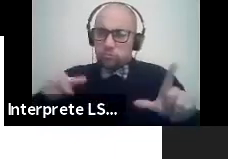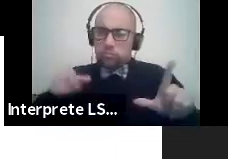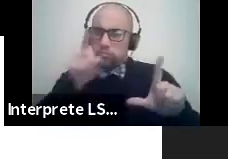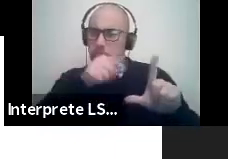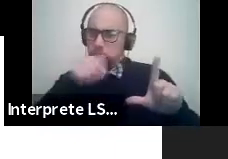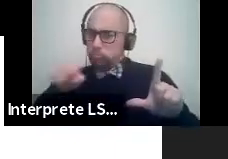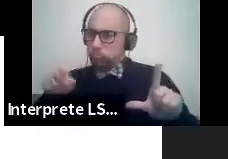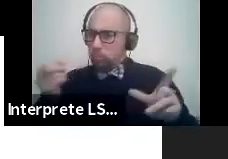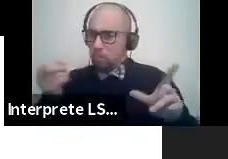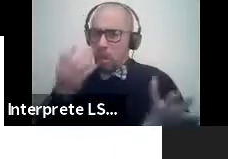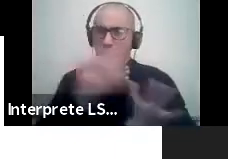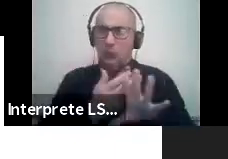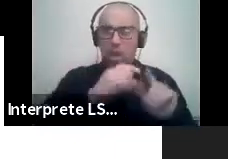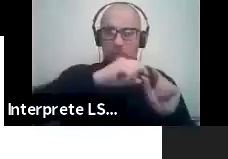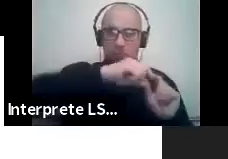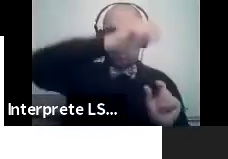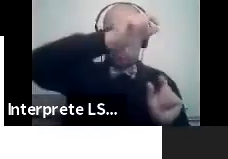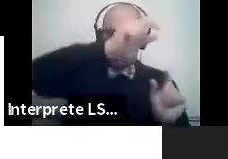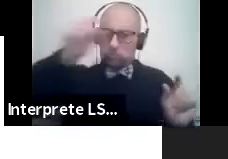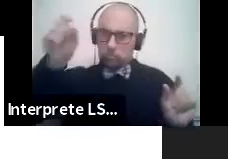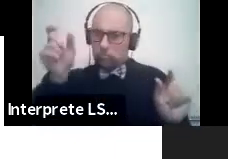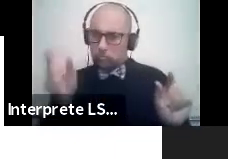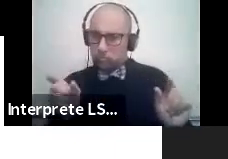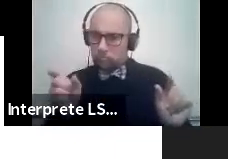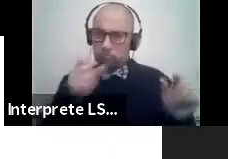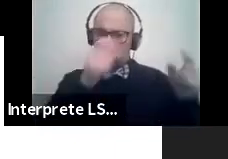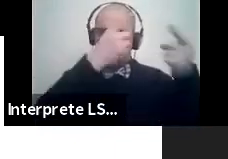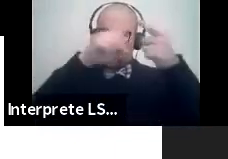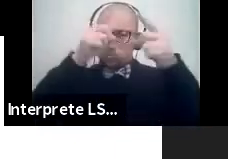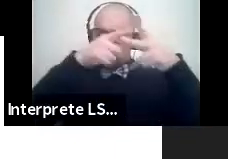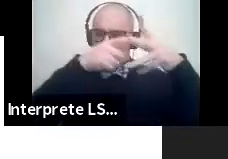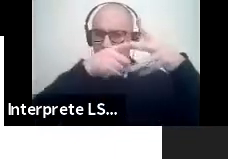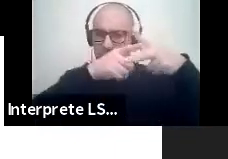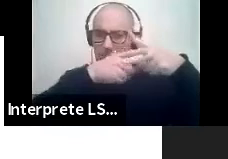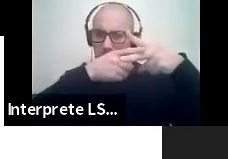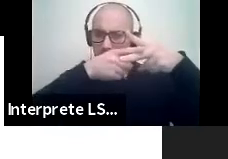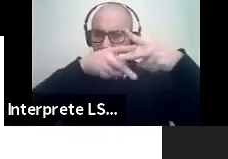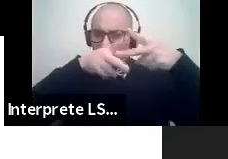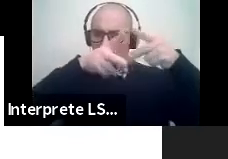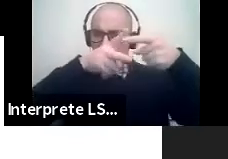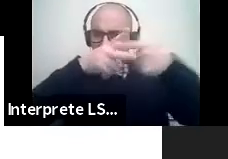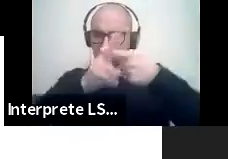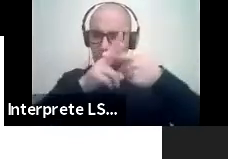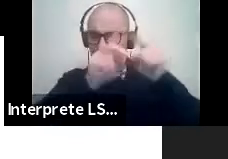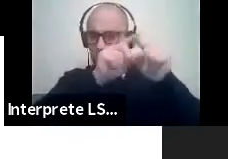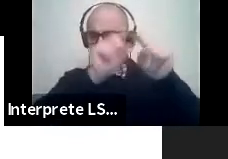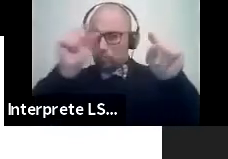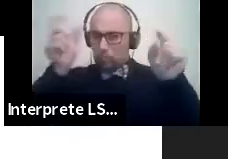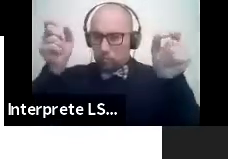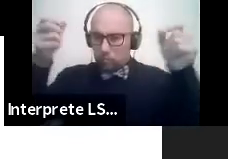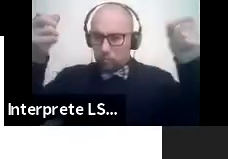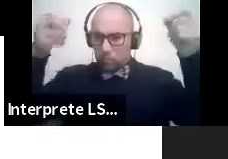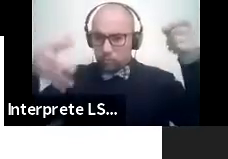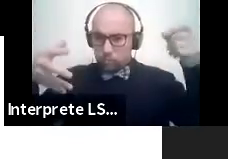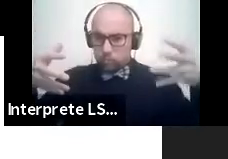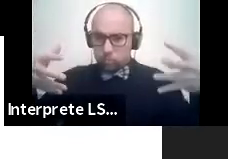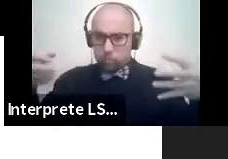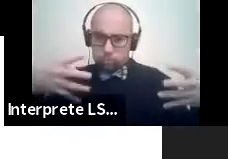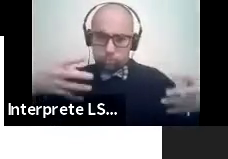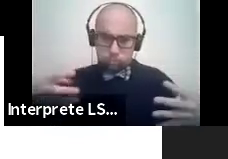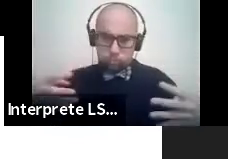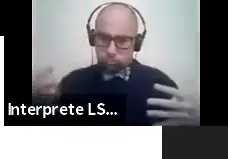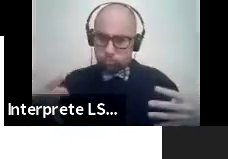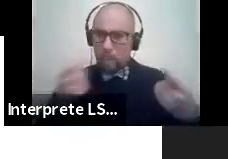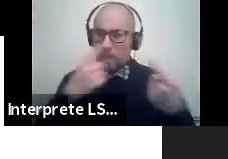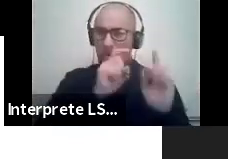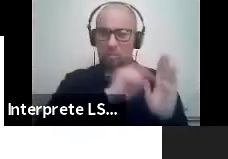uno tenga una herramienta con múltiples herramientas, y es precisamente en esa multiplicidad de herramientas, de comandos